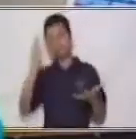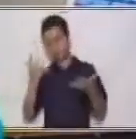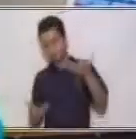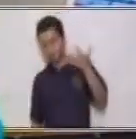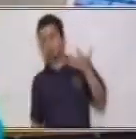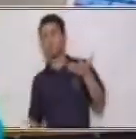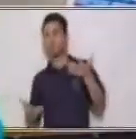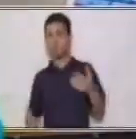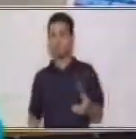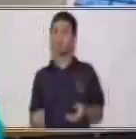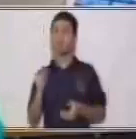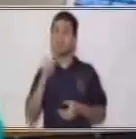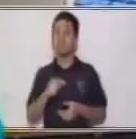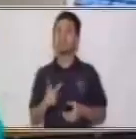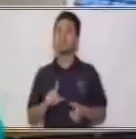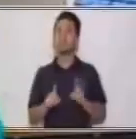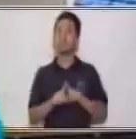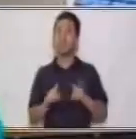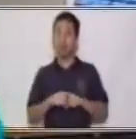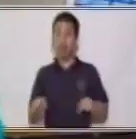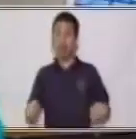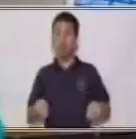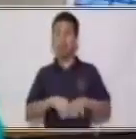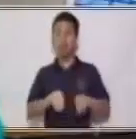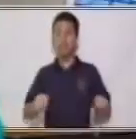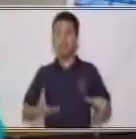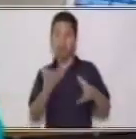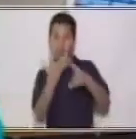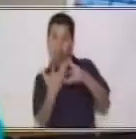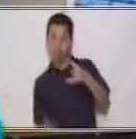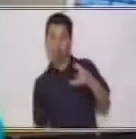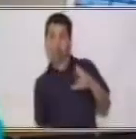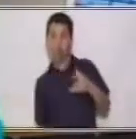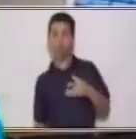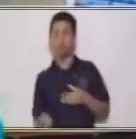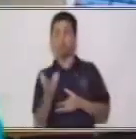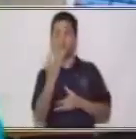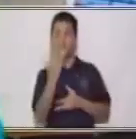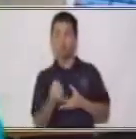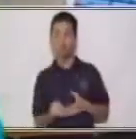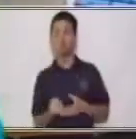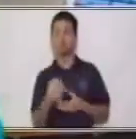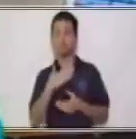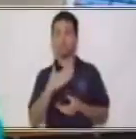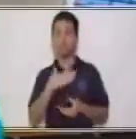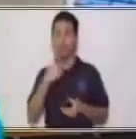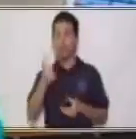Eso es la atracción que tiene el peso hacia la superficie de la Tierra.